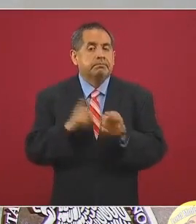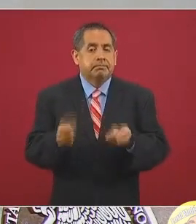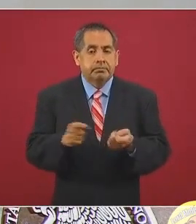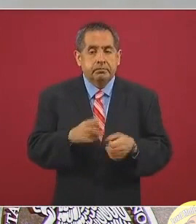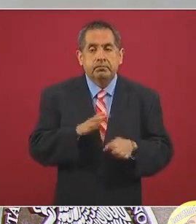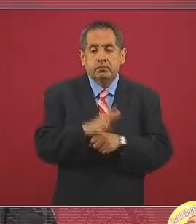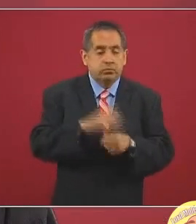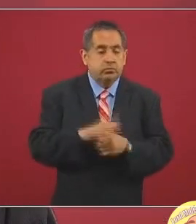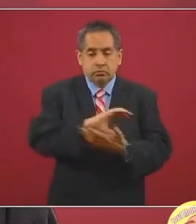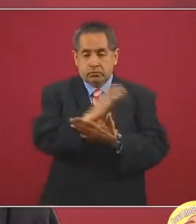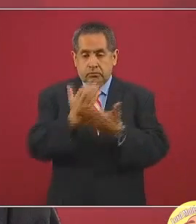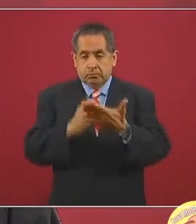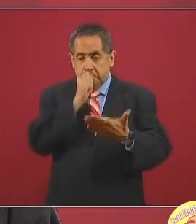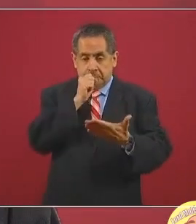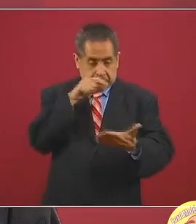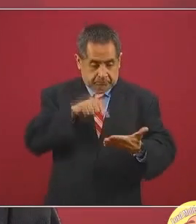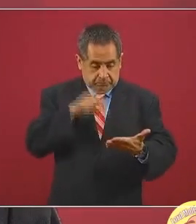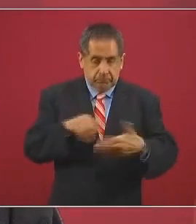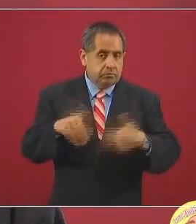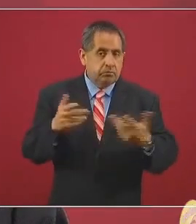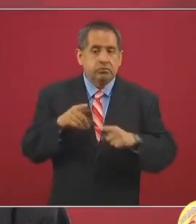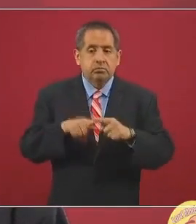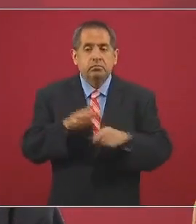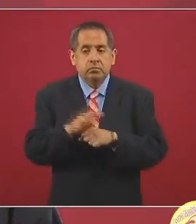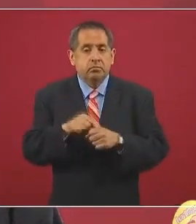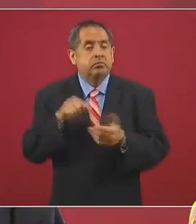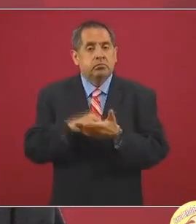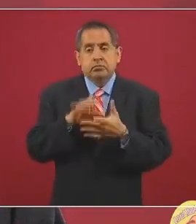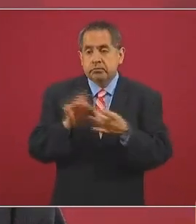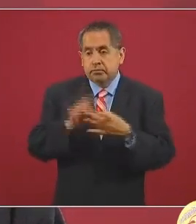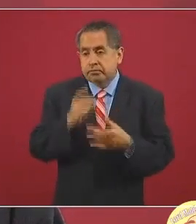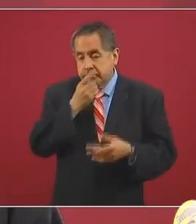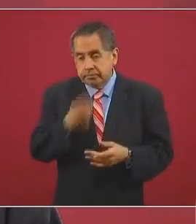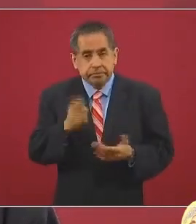qué tipo de contratos. Se habla